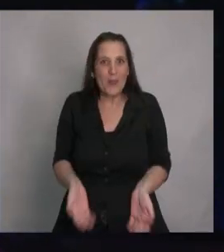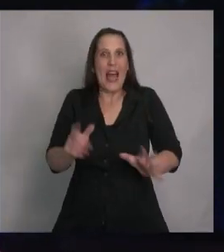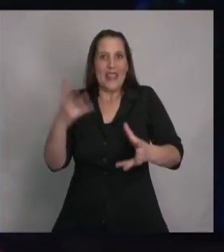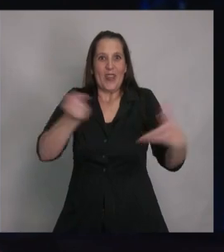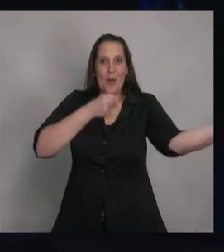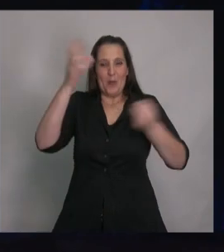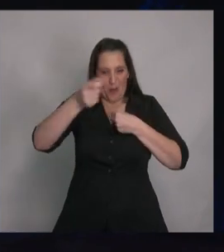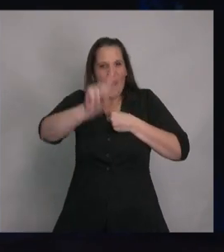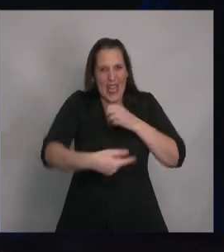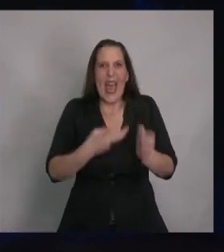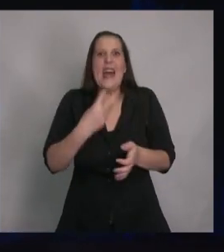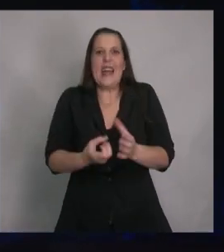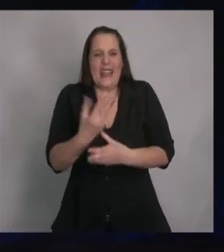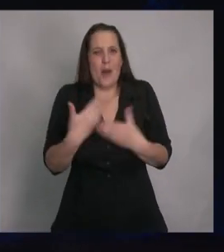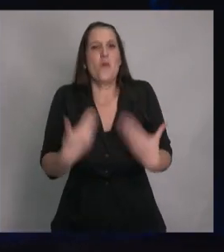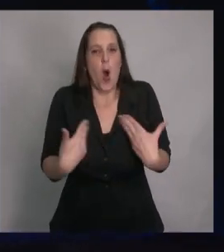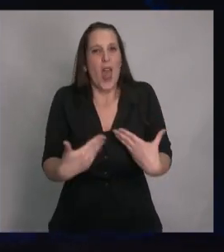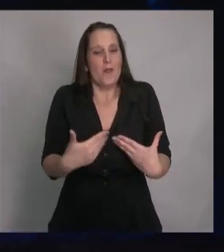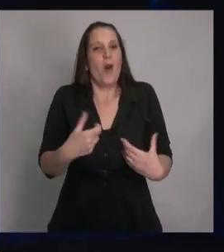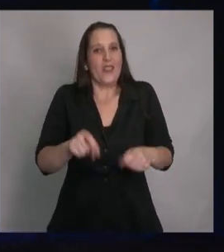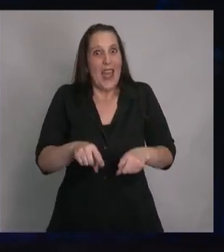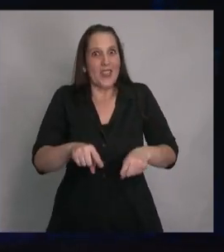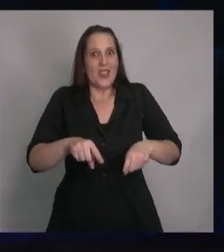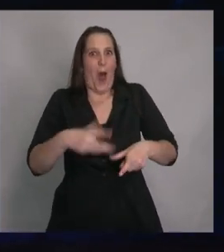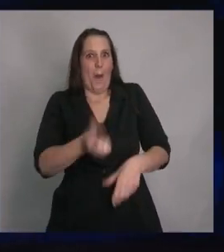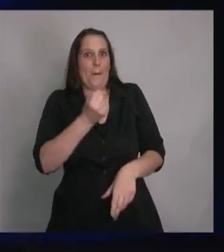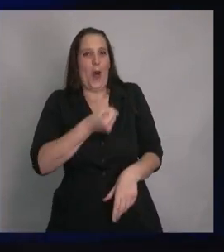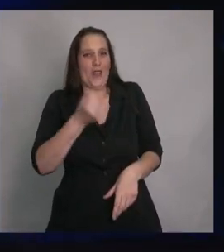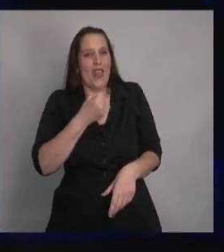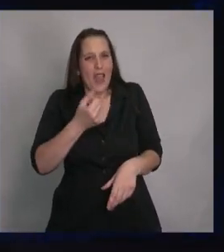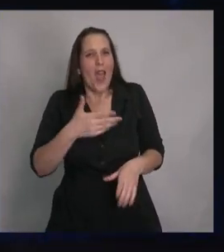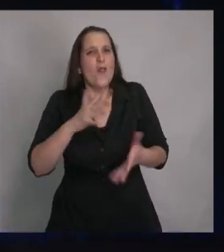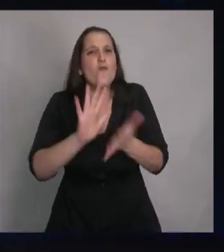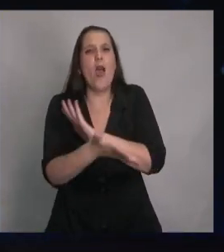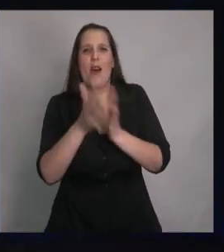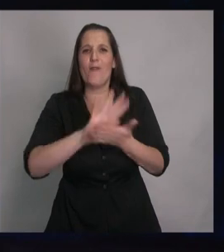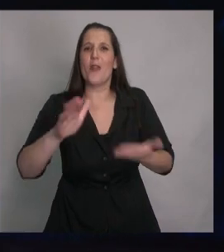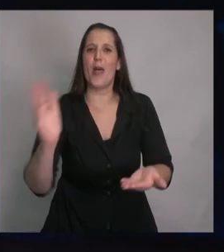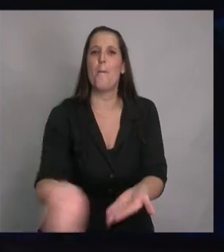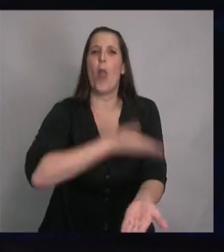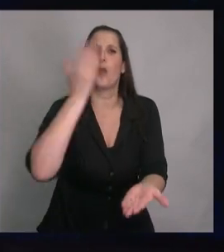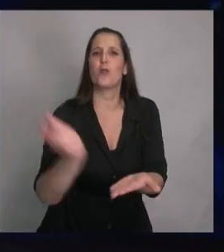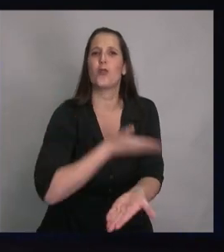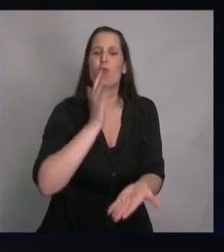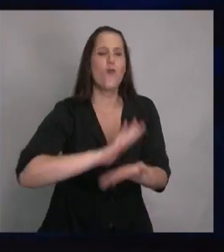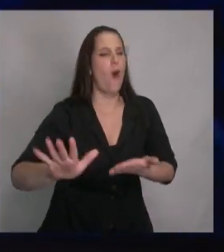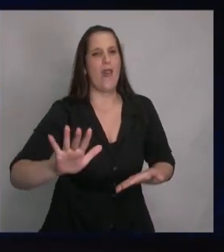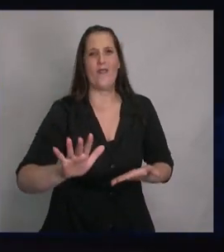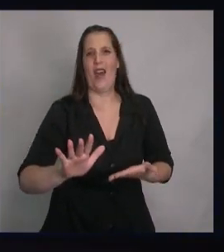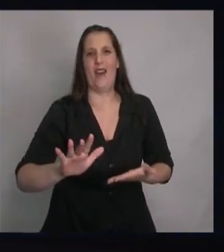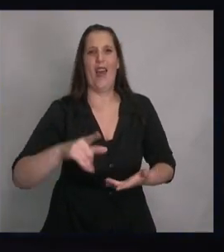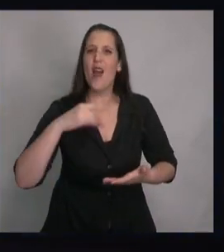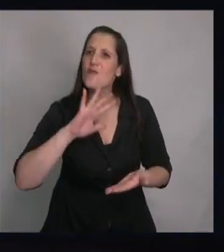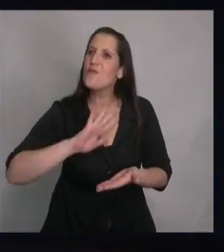condiciones objetivas de una nueva manera de producir de relacionarnos